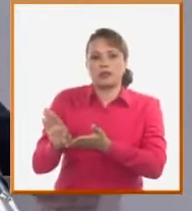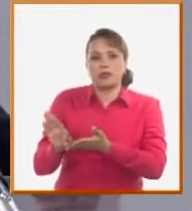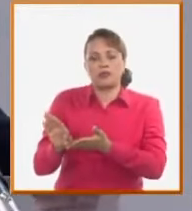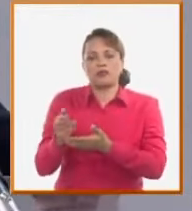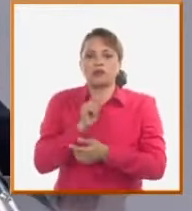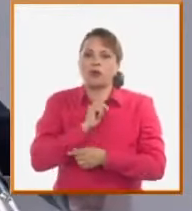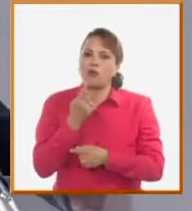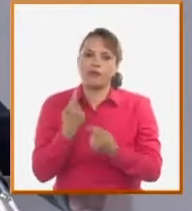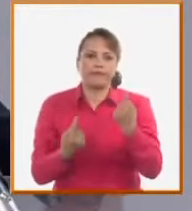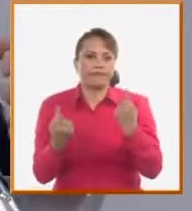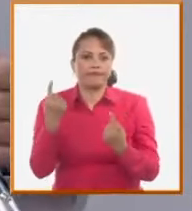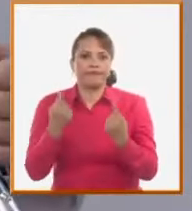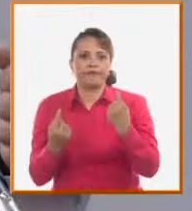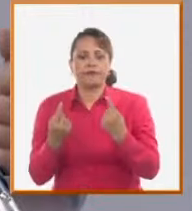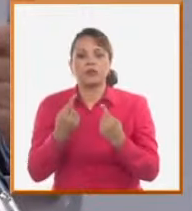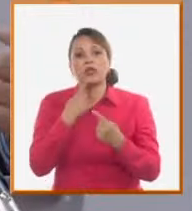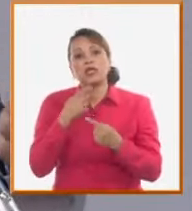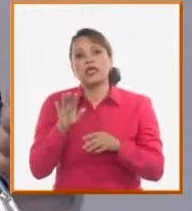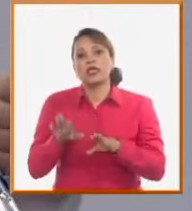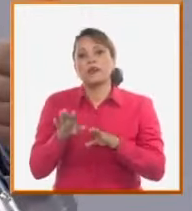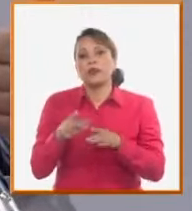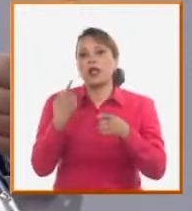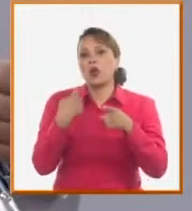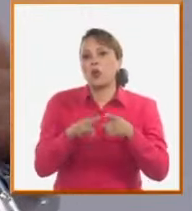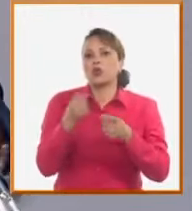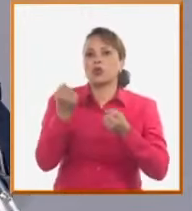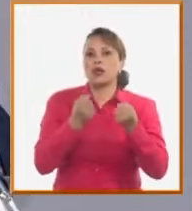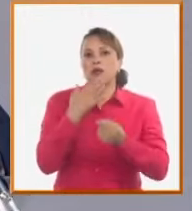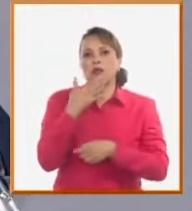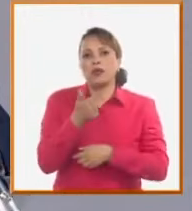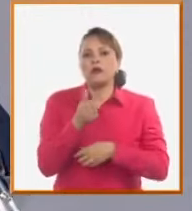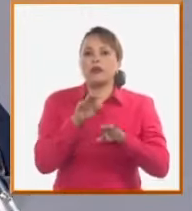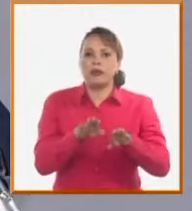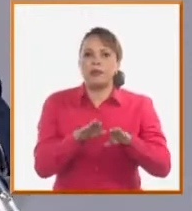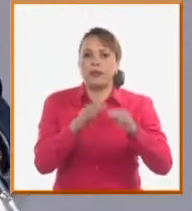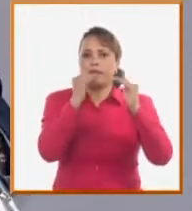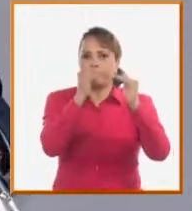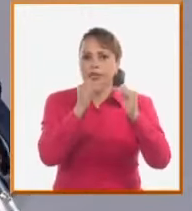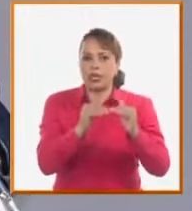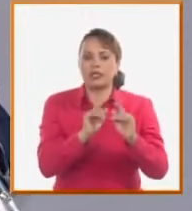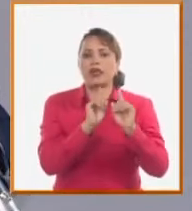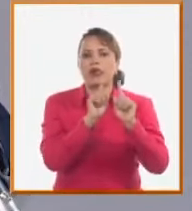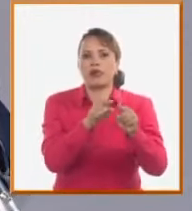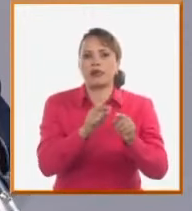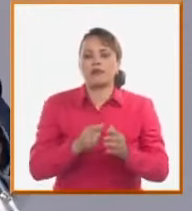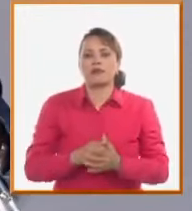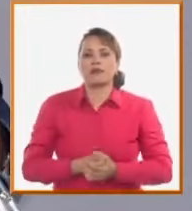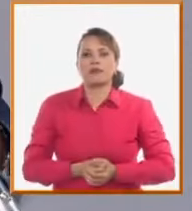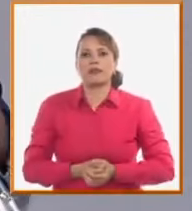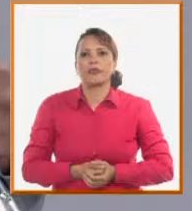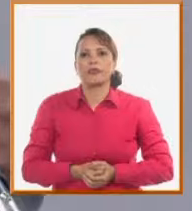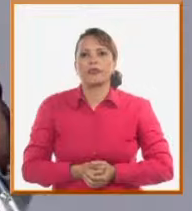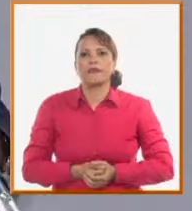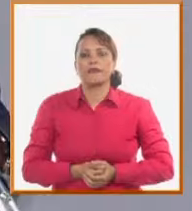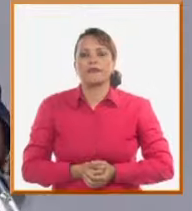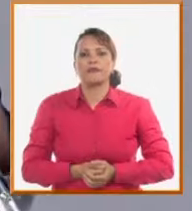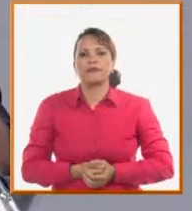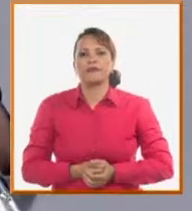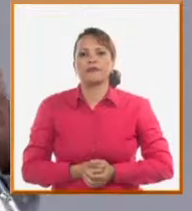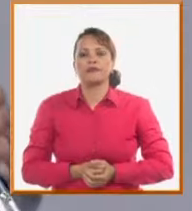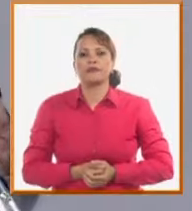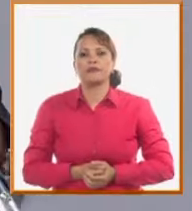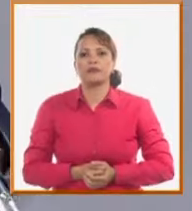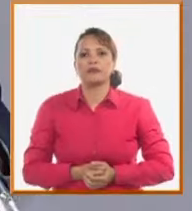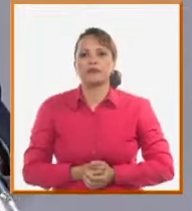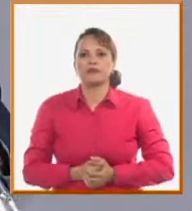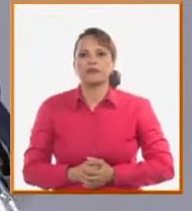que quiera seguir esperando por un vehículo con las condiciones técnicas mecánicas que desee, no se le quite el derecho